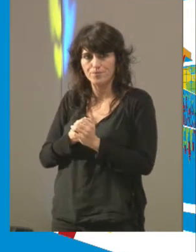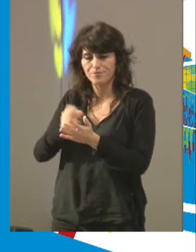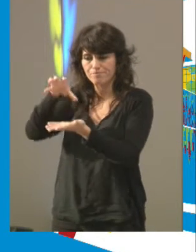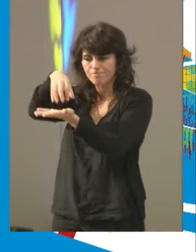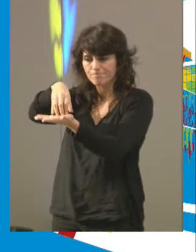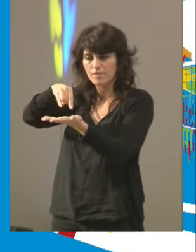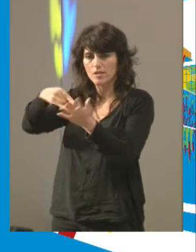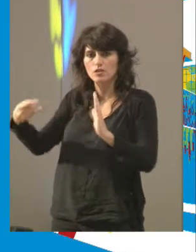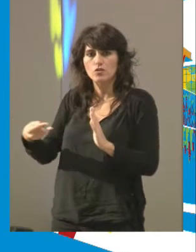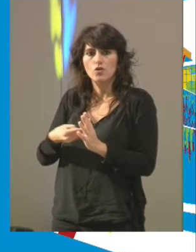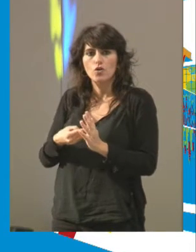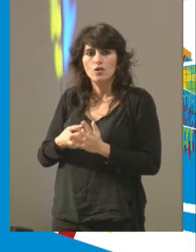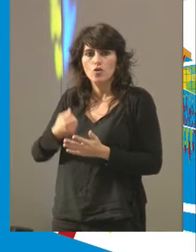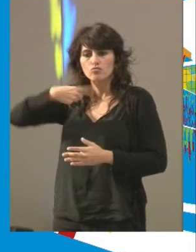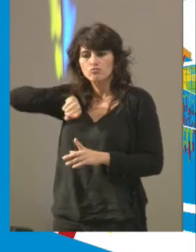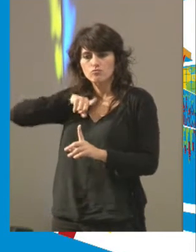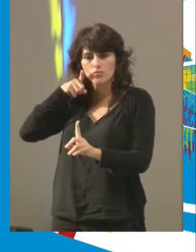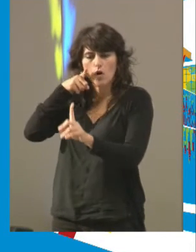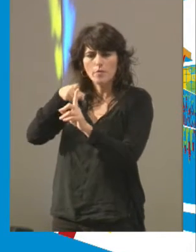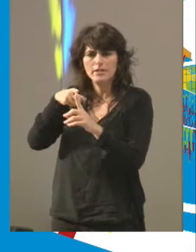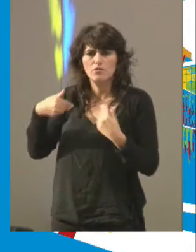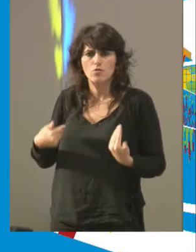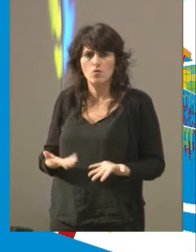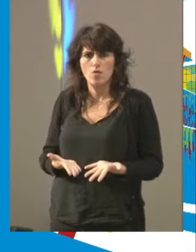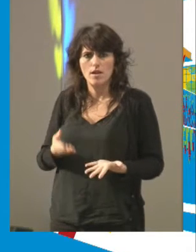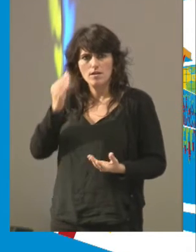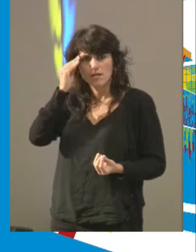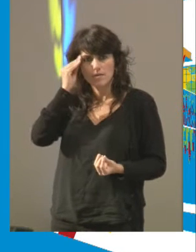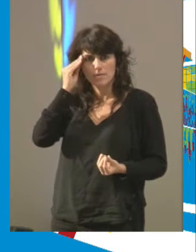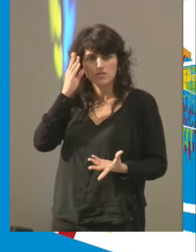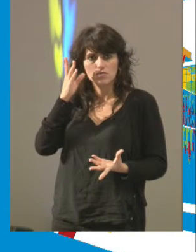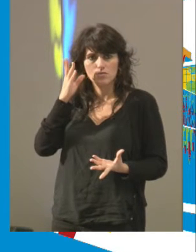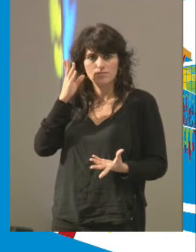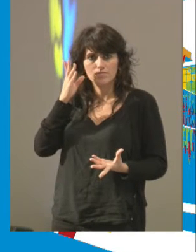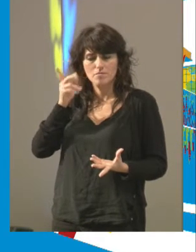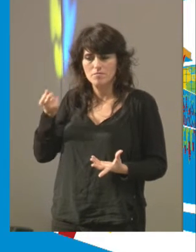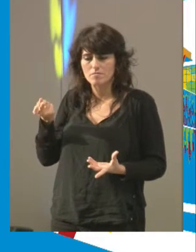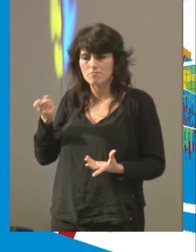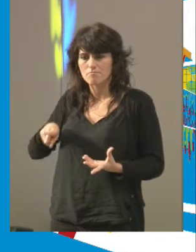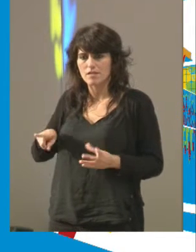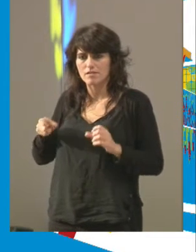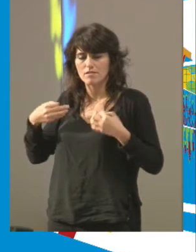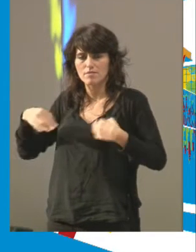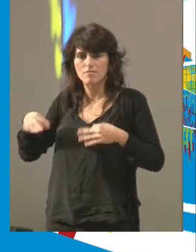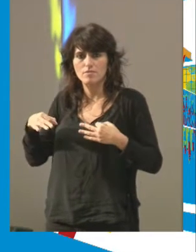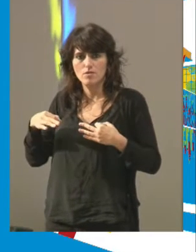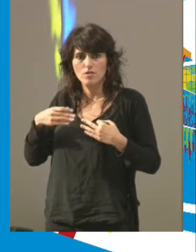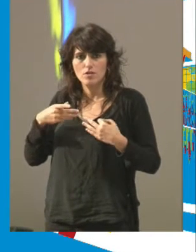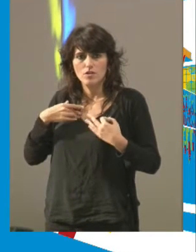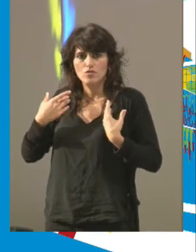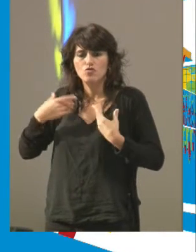tecnológico que nuestro objetivo es, yo creo que el símil más común, más bonito que vemos,